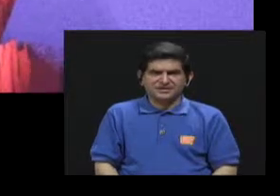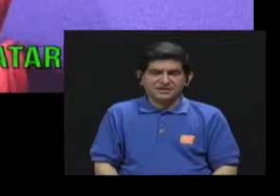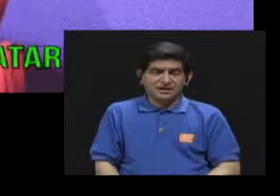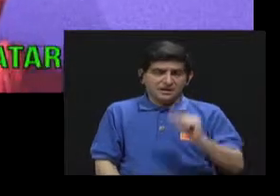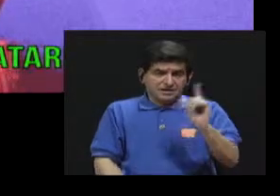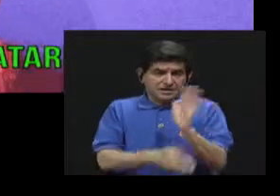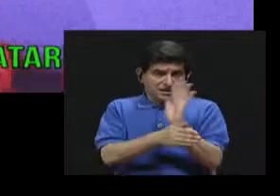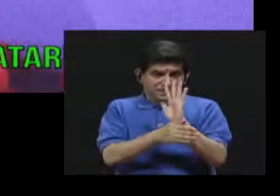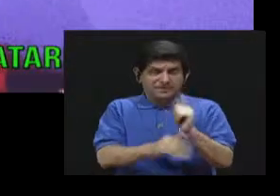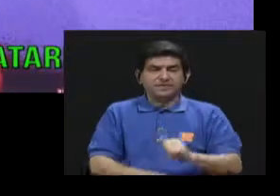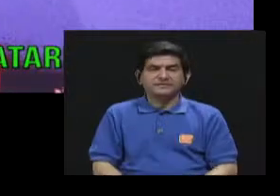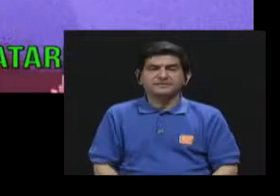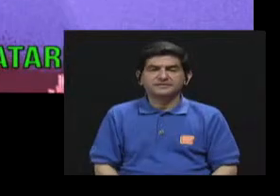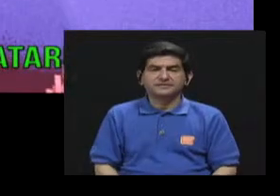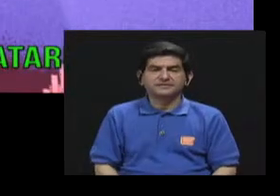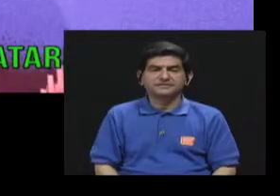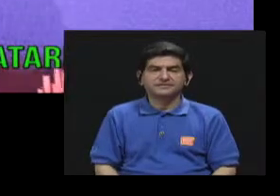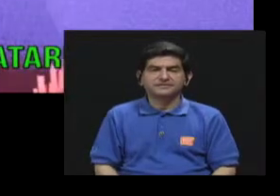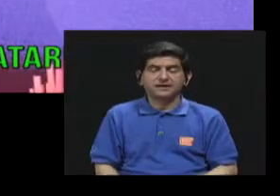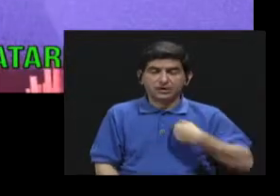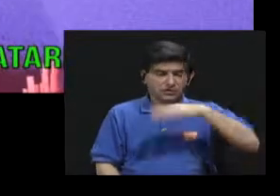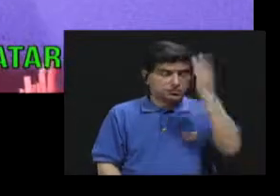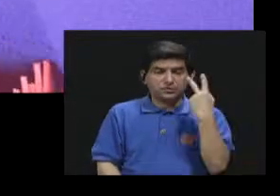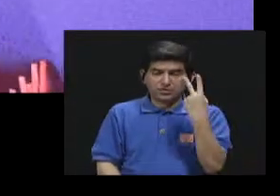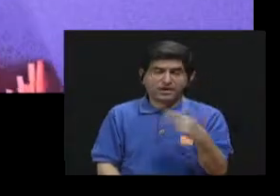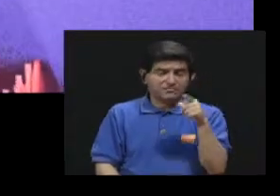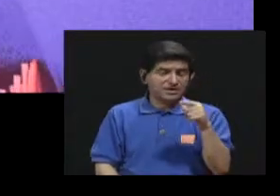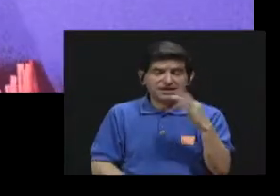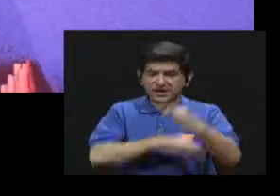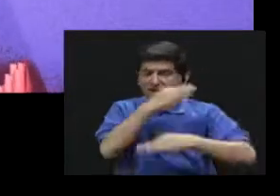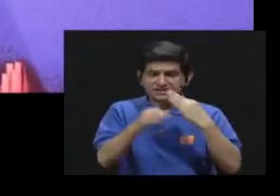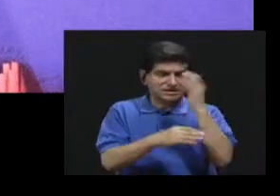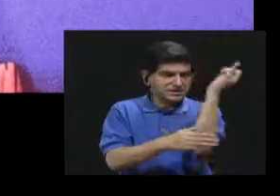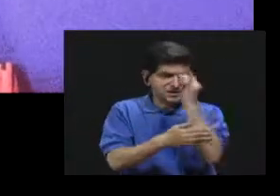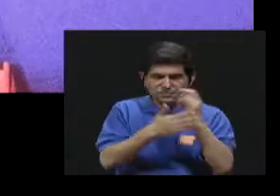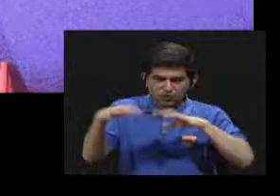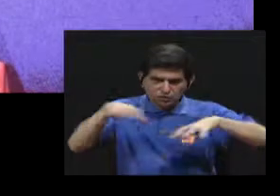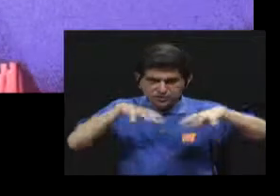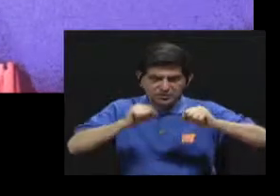corto. Yo nunca había visto una animación de ese tipo, ¿verdad?